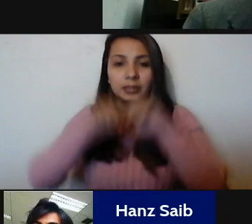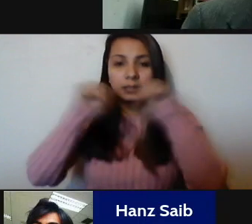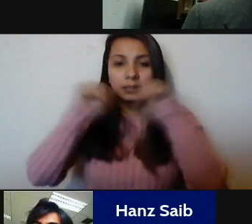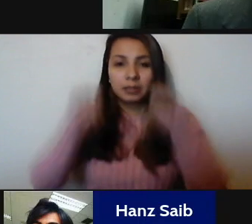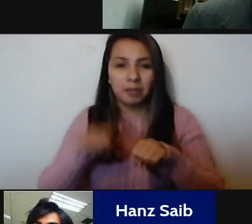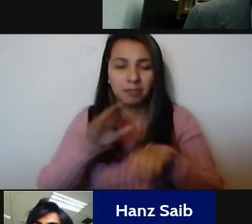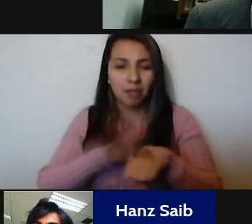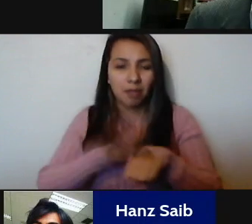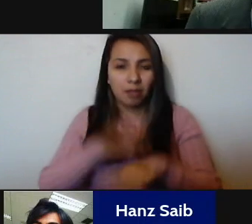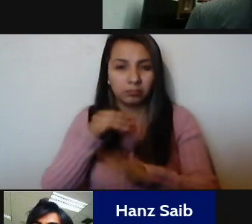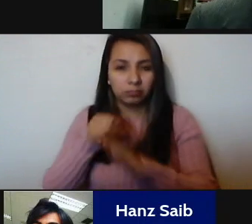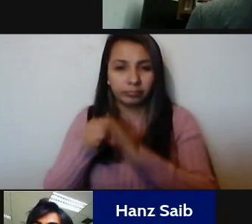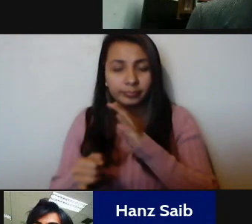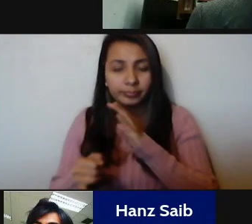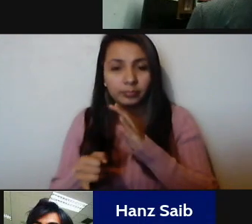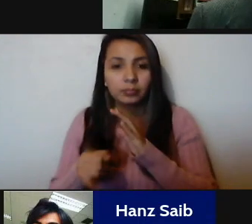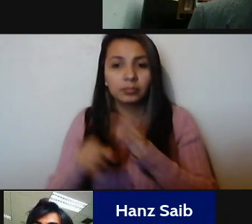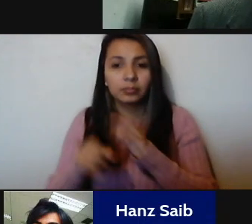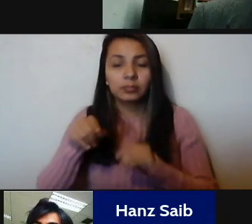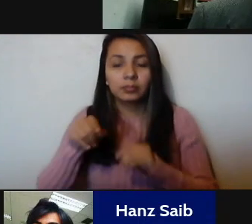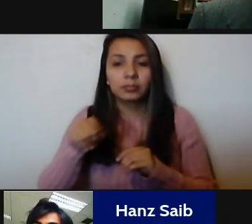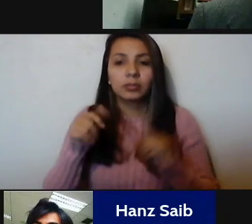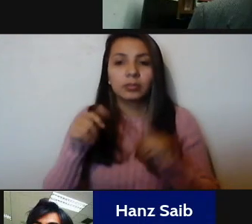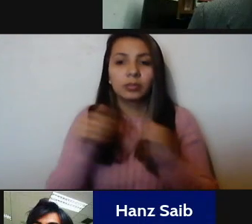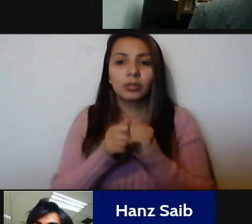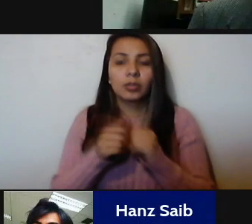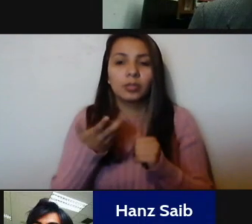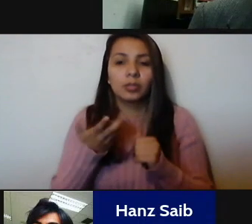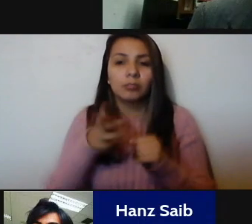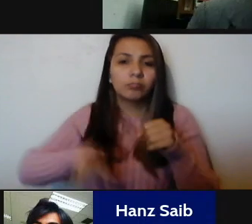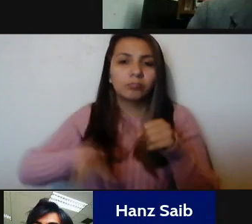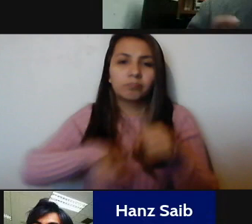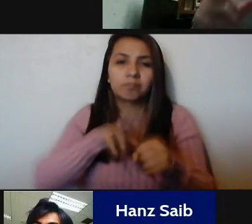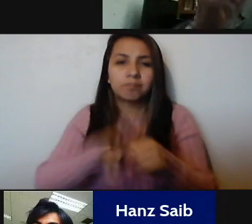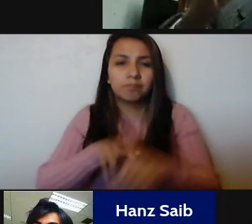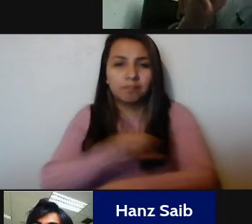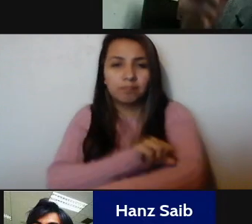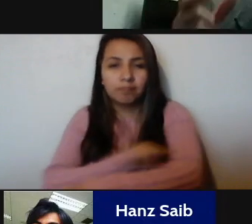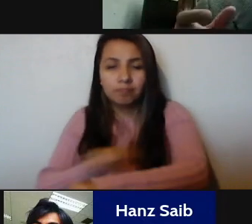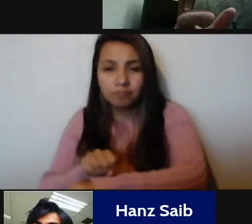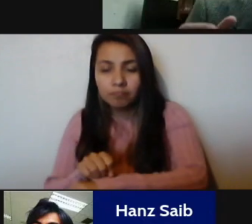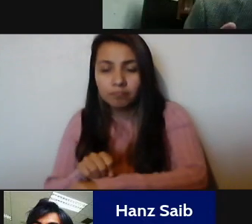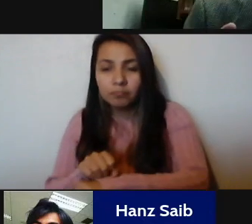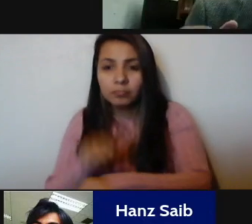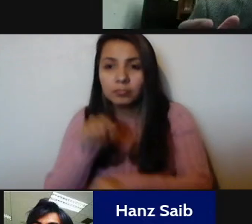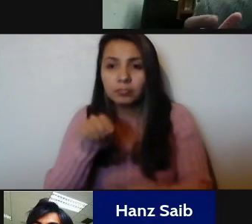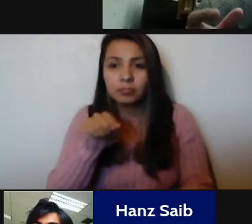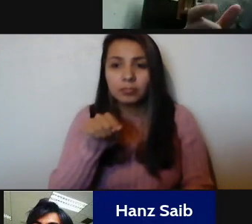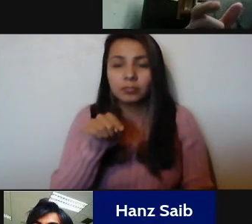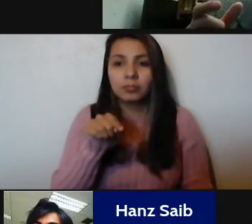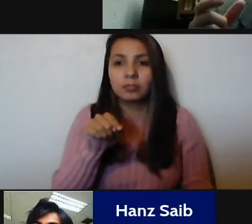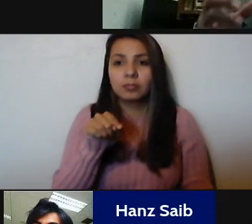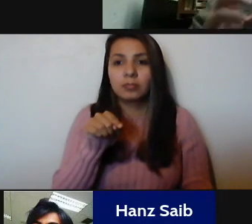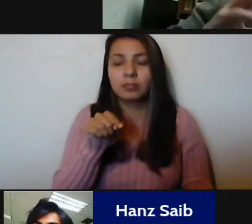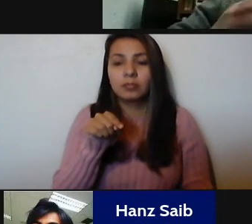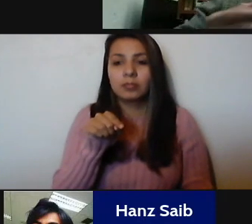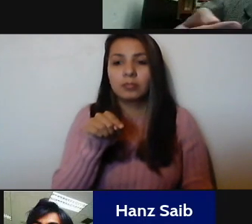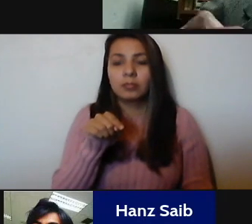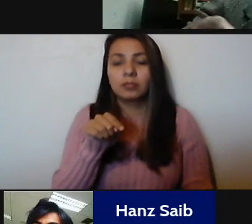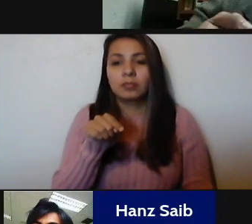con el ensamblado de los sistemas más complejos a partir de compuestos orgánicos muy